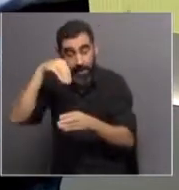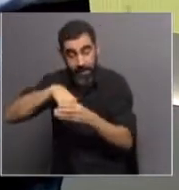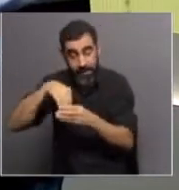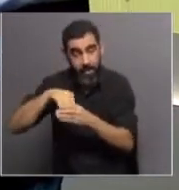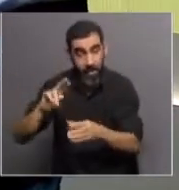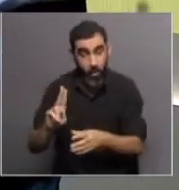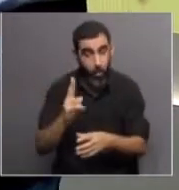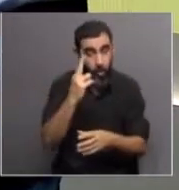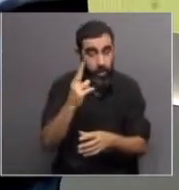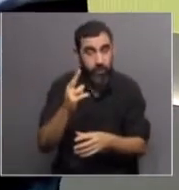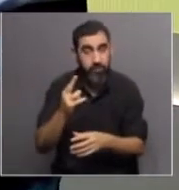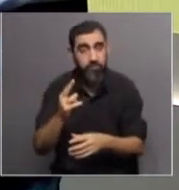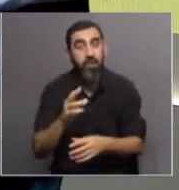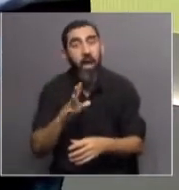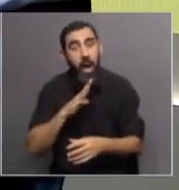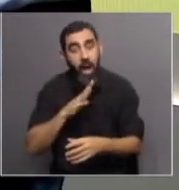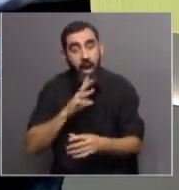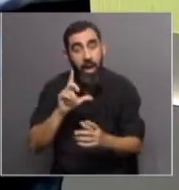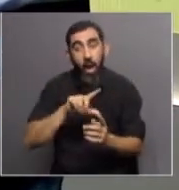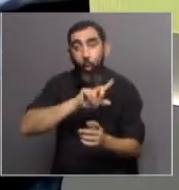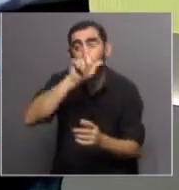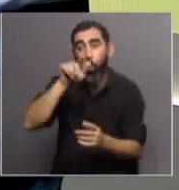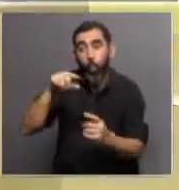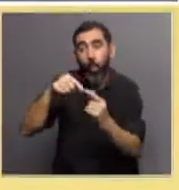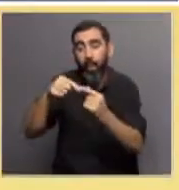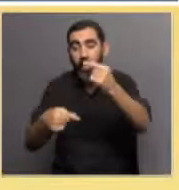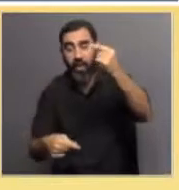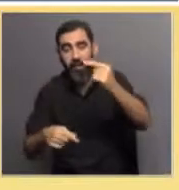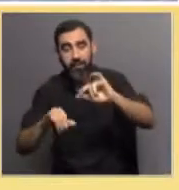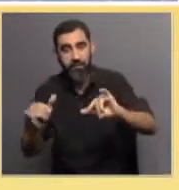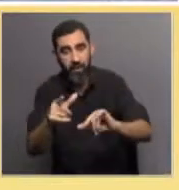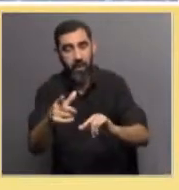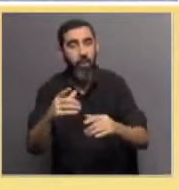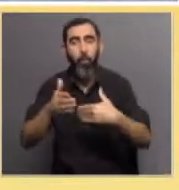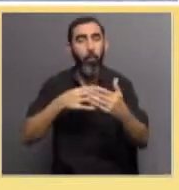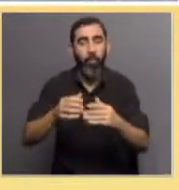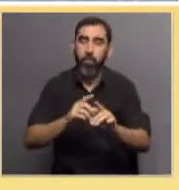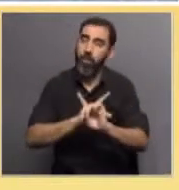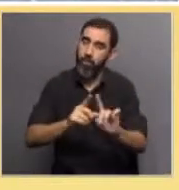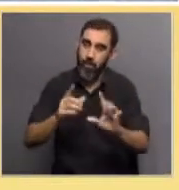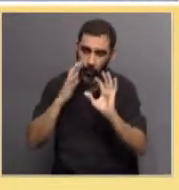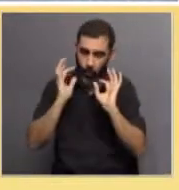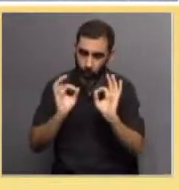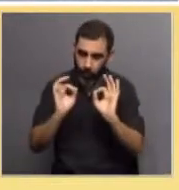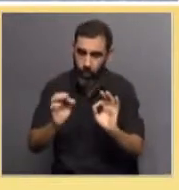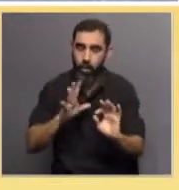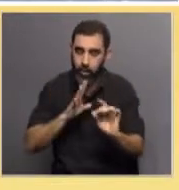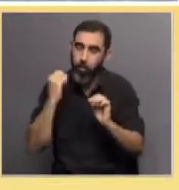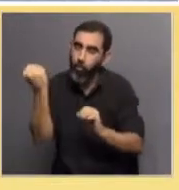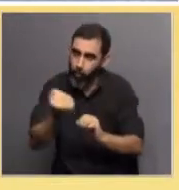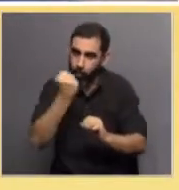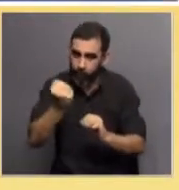va a aportar, o sea, que se hayan desacoplado las curvas no quiere decir que la movilidad no juegue un papel, todavía juega un papel, pero que está